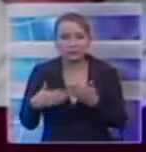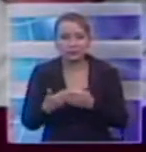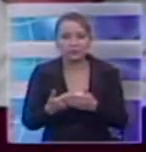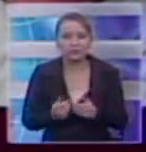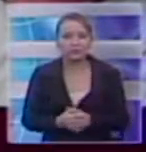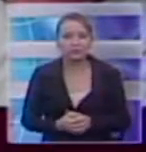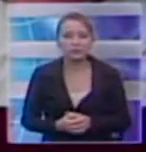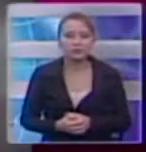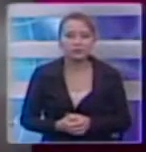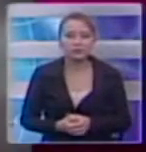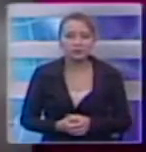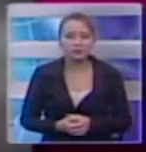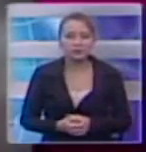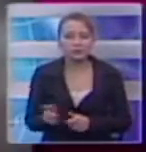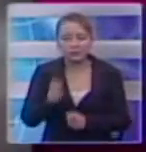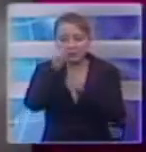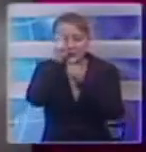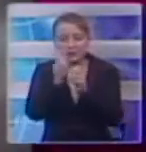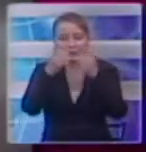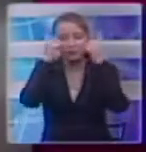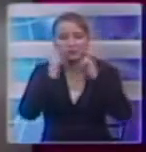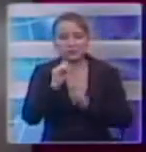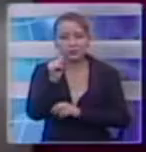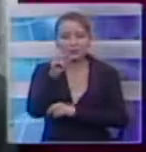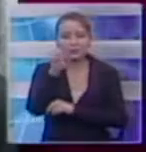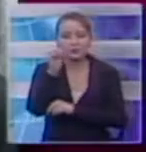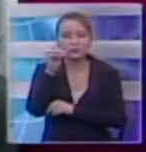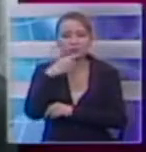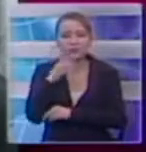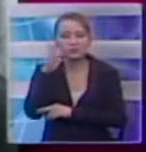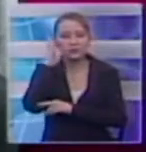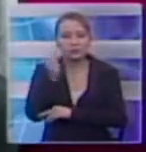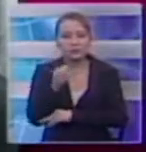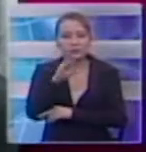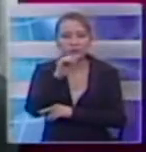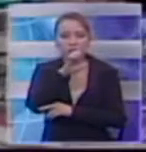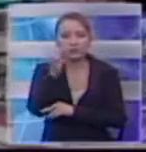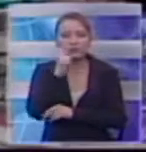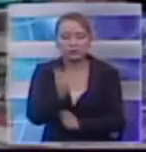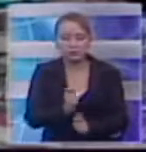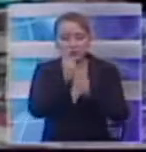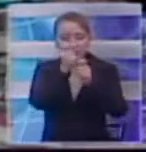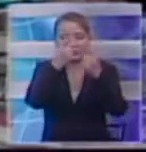asistentes. En homenaje a la Virgen del Carmen, el artista cuencano Fernando Cuellar exhibe en la